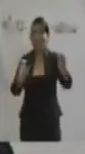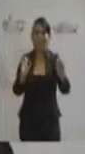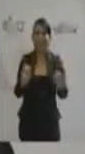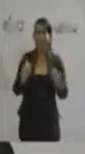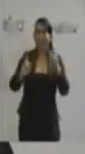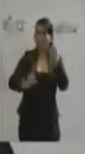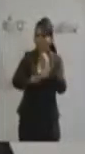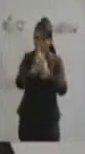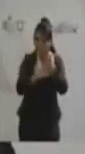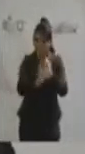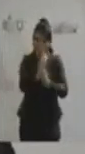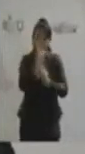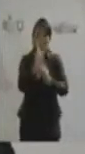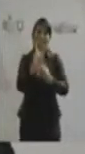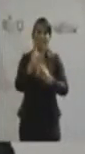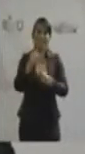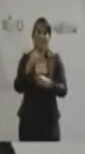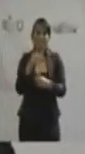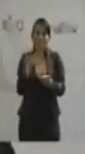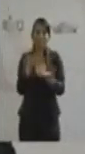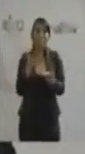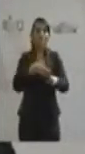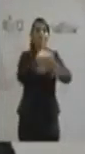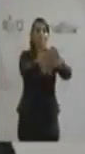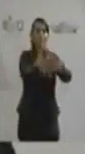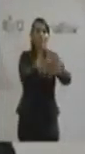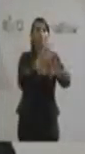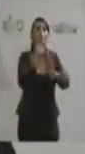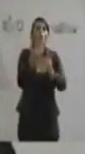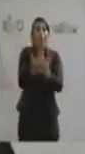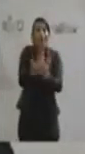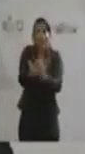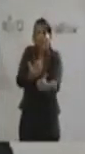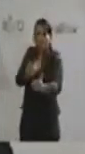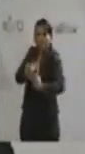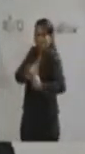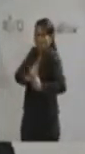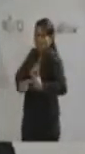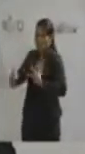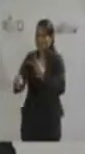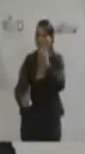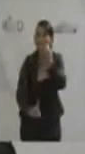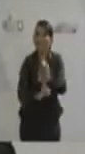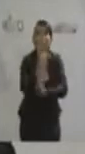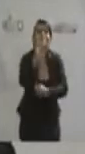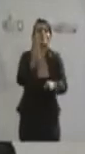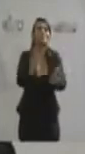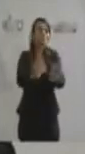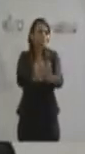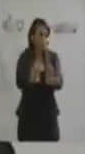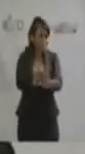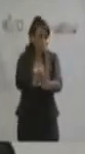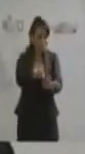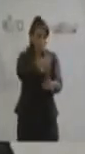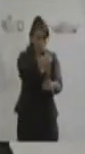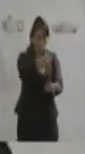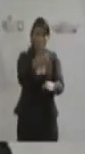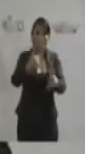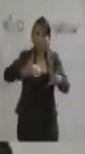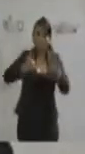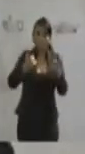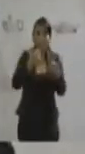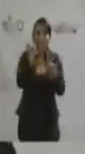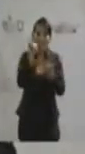raíz, las causas que originan la inseguridad. Vamos a generar oportunidades de educación para ti, joven, que buscas un espacio en